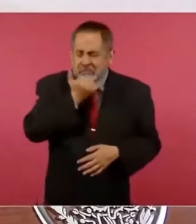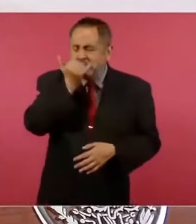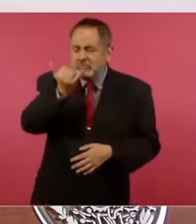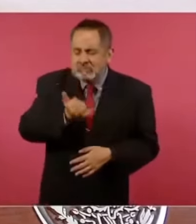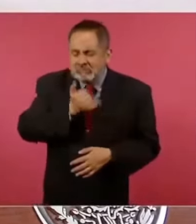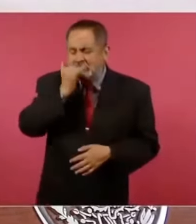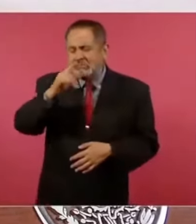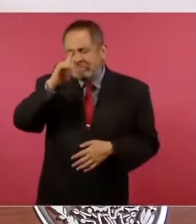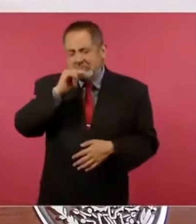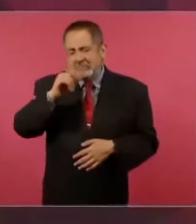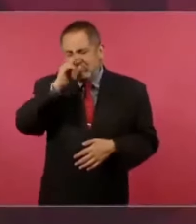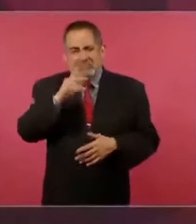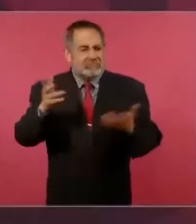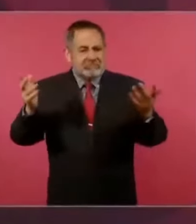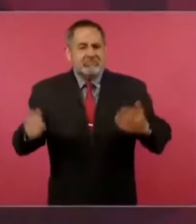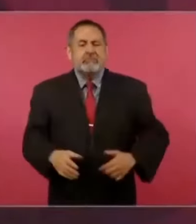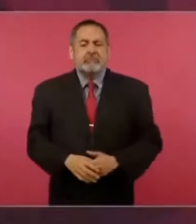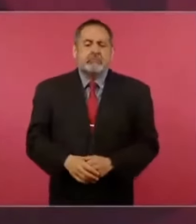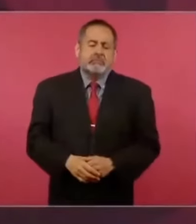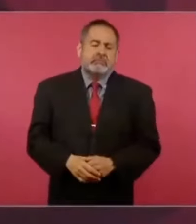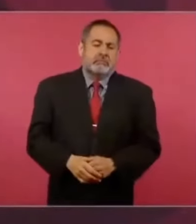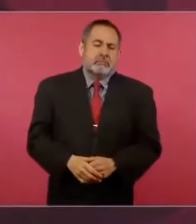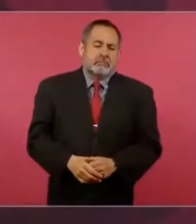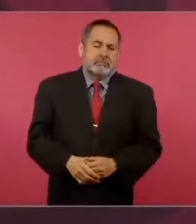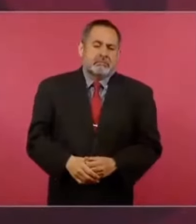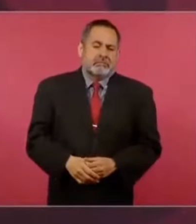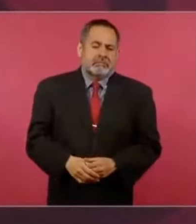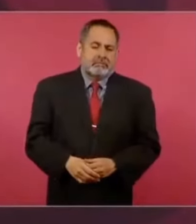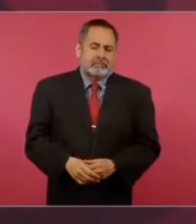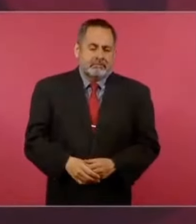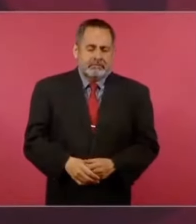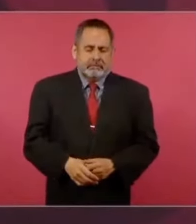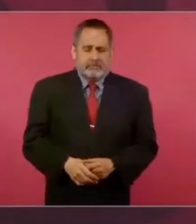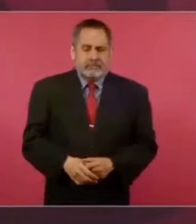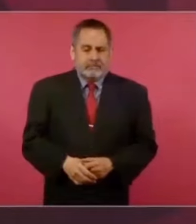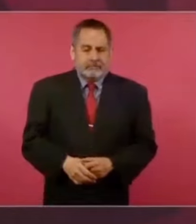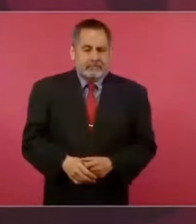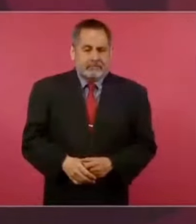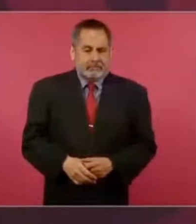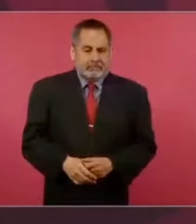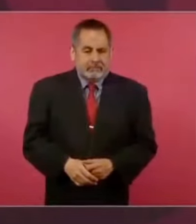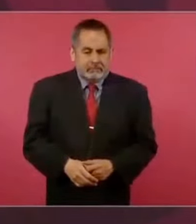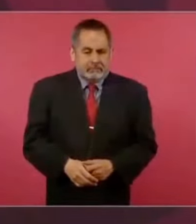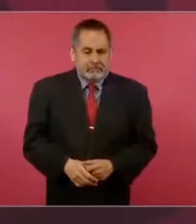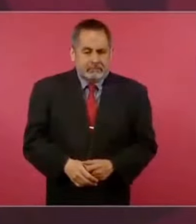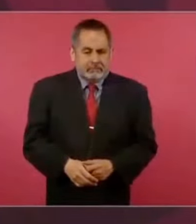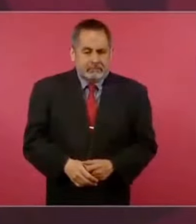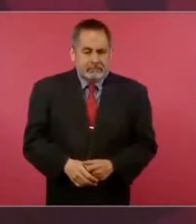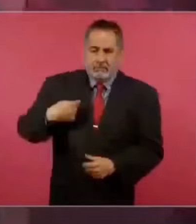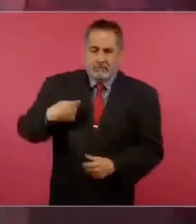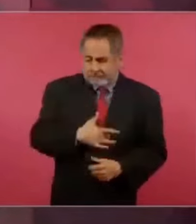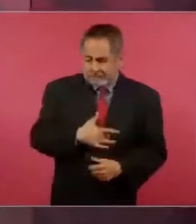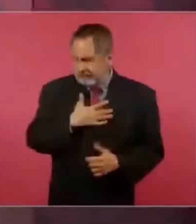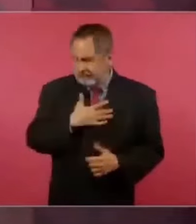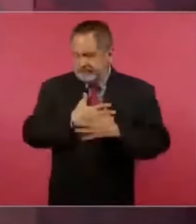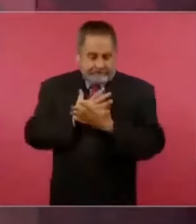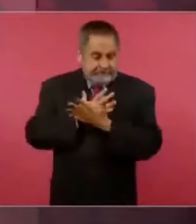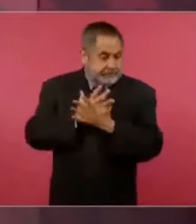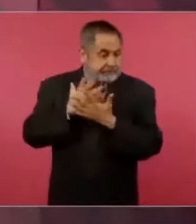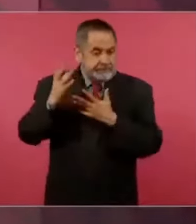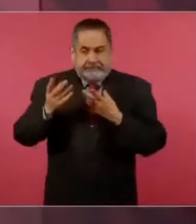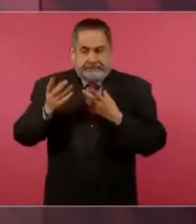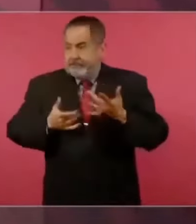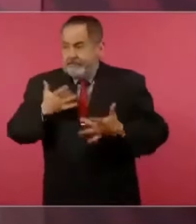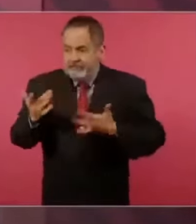nos apasionamos, nos excedemos. Nosotros